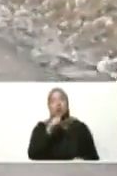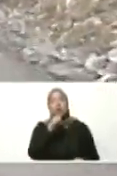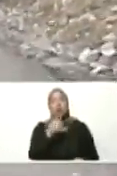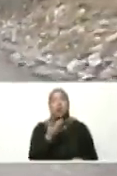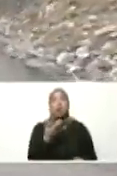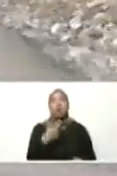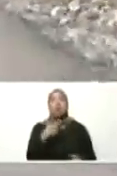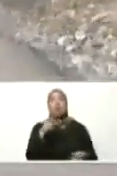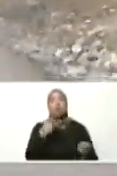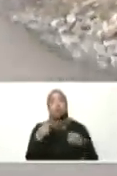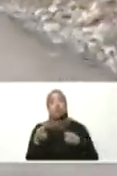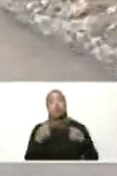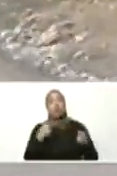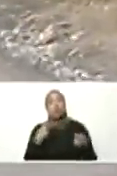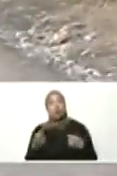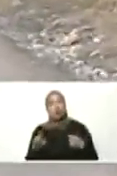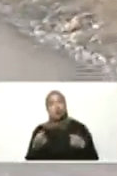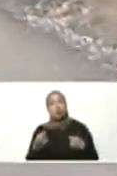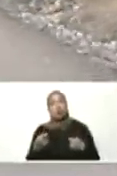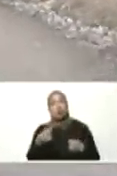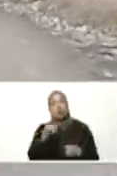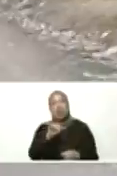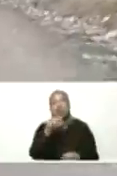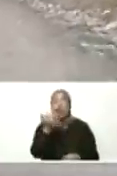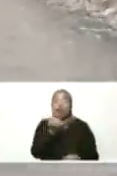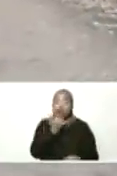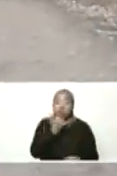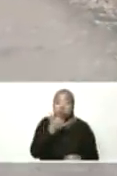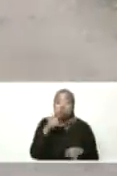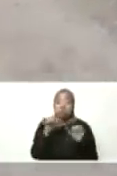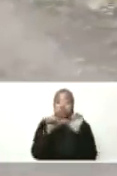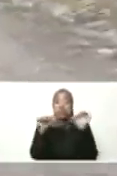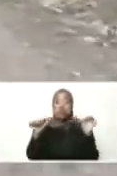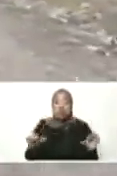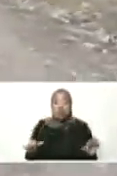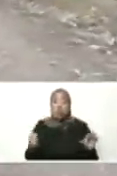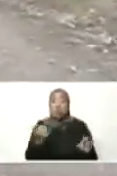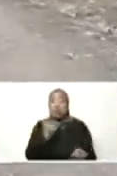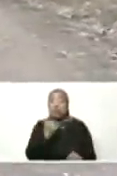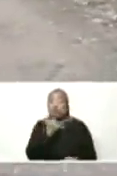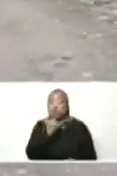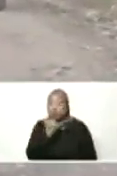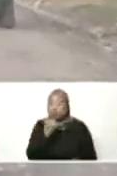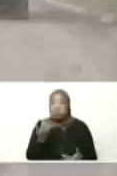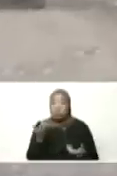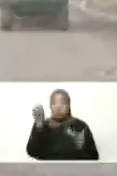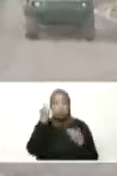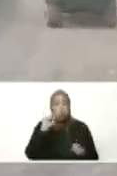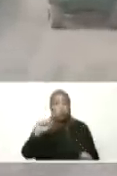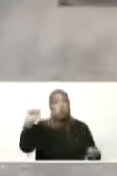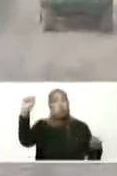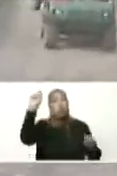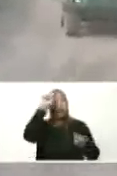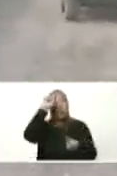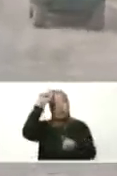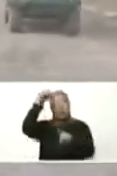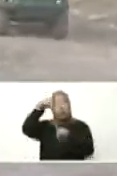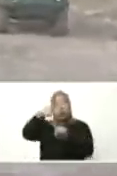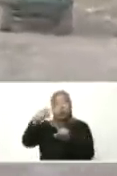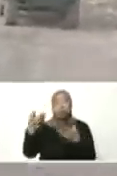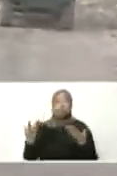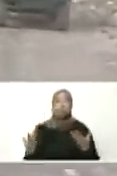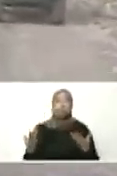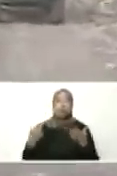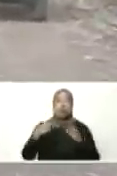para medir si el modelo es el correcto, si el modelo marcha hacia el socialismo, es si las medidas y